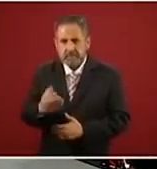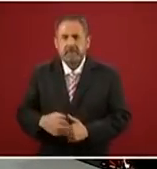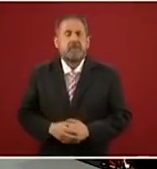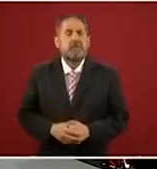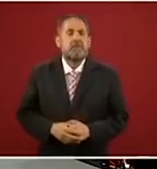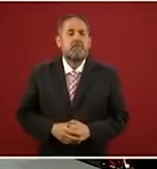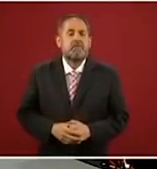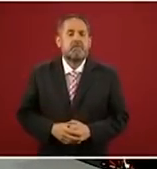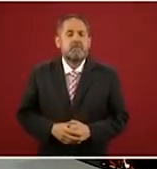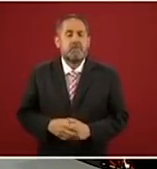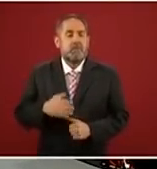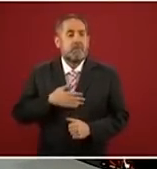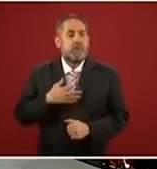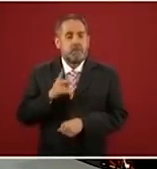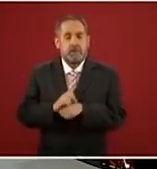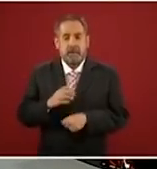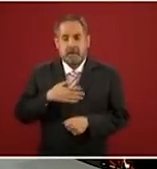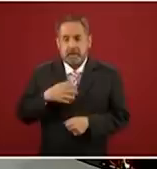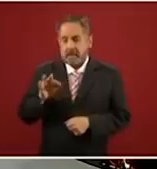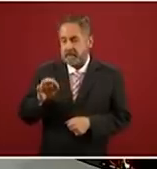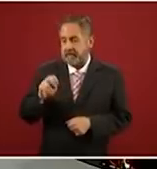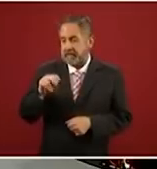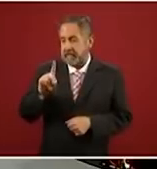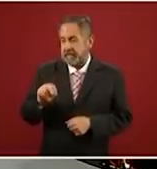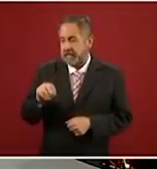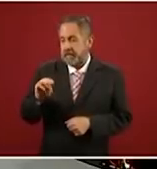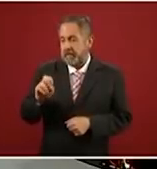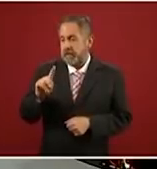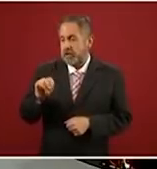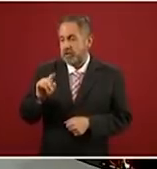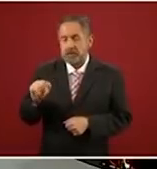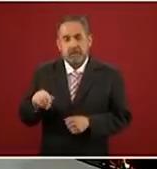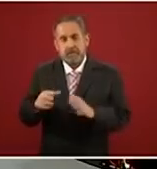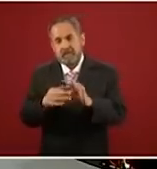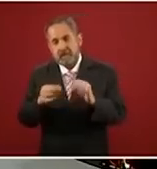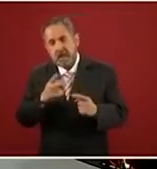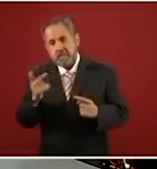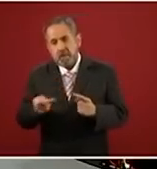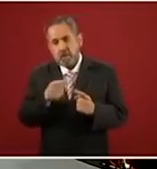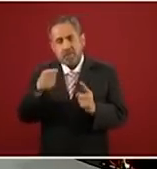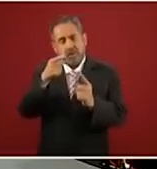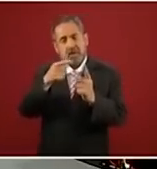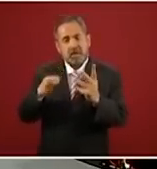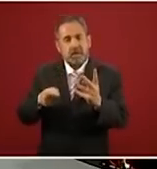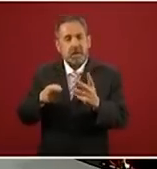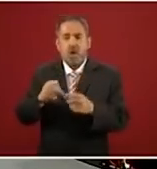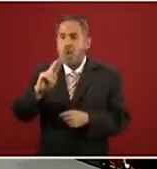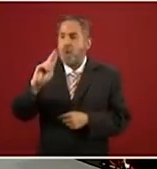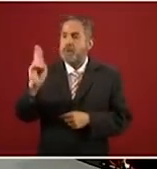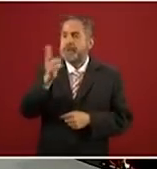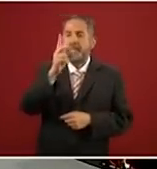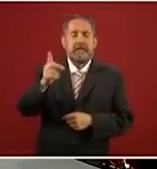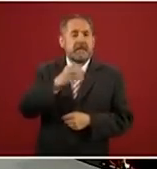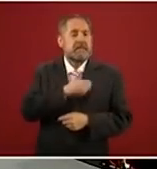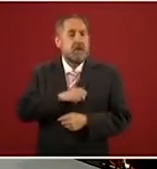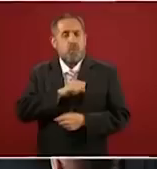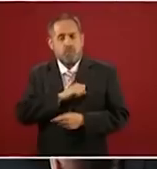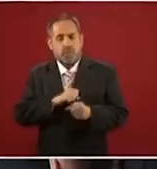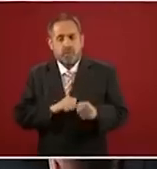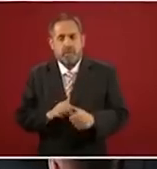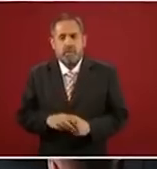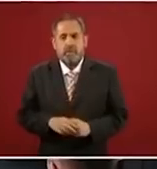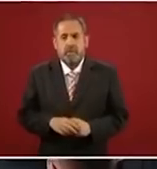días fernando mendoza del blog politécnico no te rajes mis preguntas van encaminadas hacia la universidad de la salud